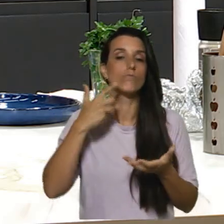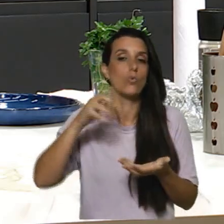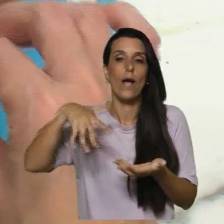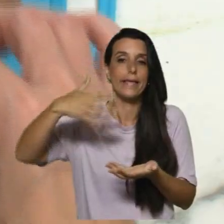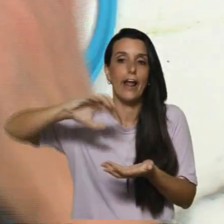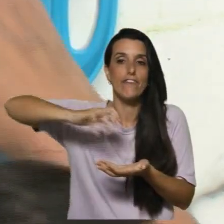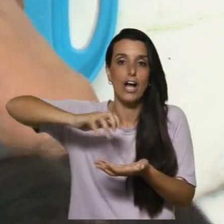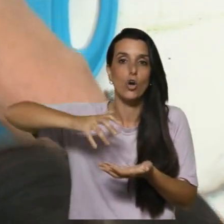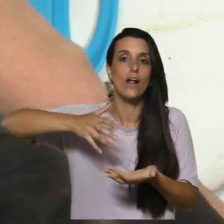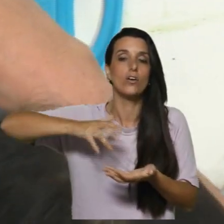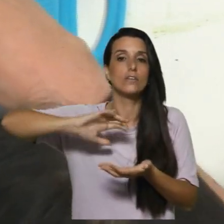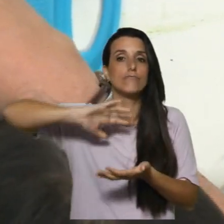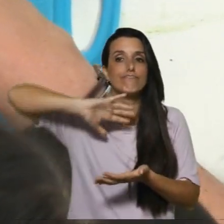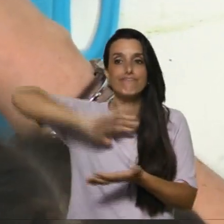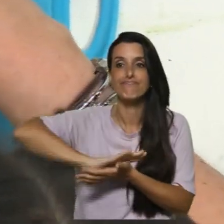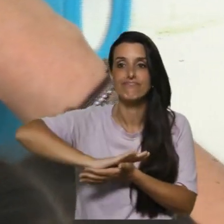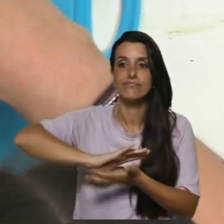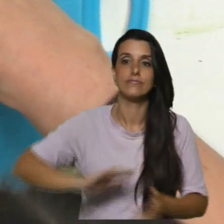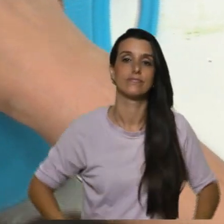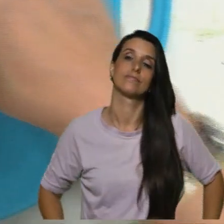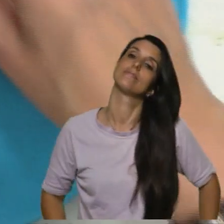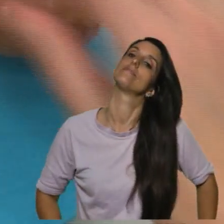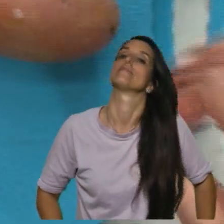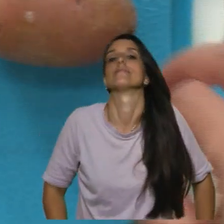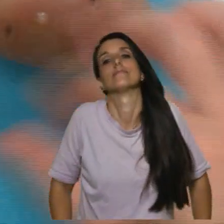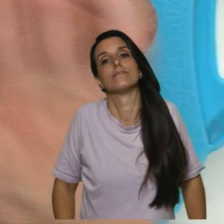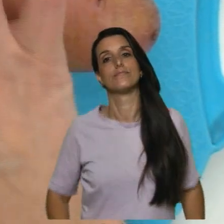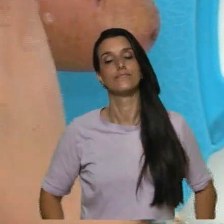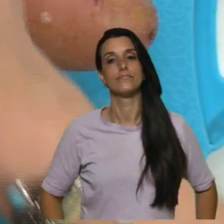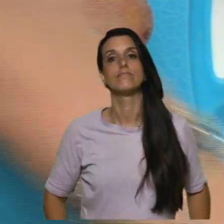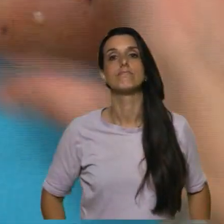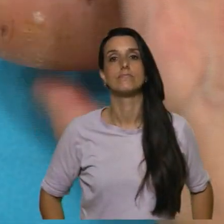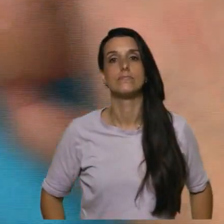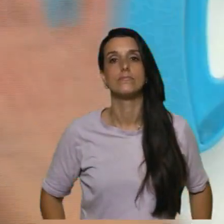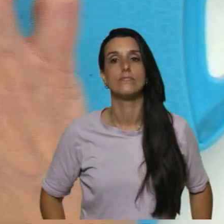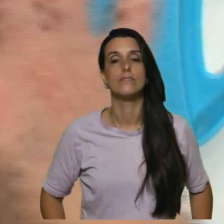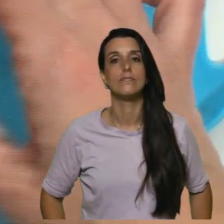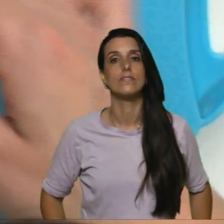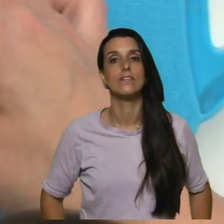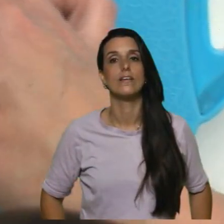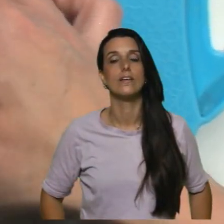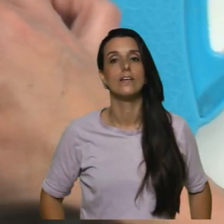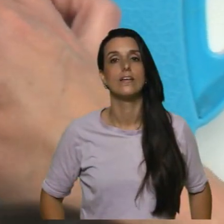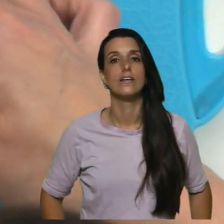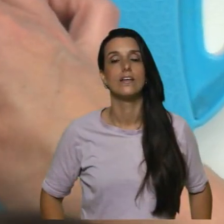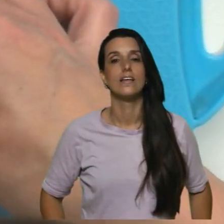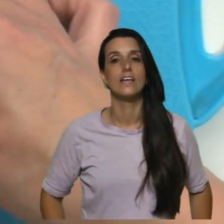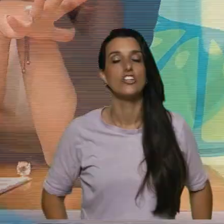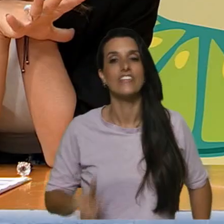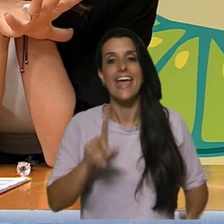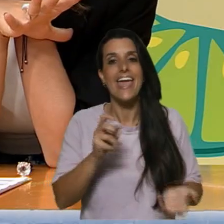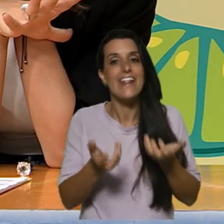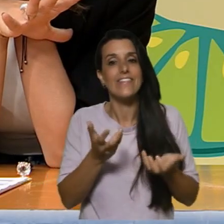bolloncito también limpio. Y le hinchás. Y aplastás. ¿Está? O sea, tienen que estar no muy